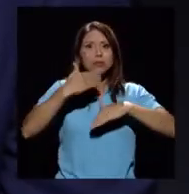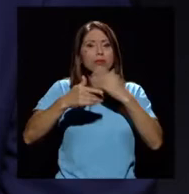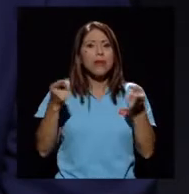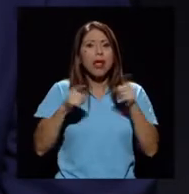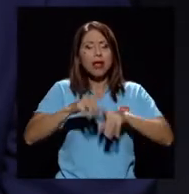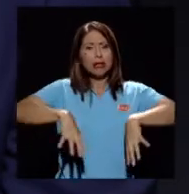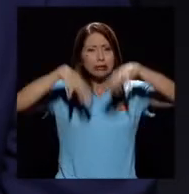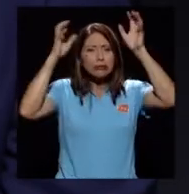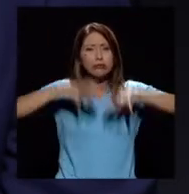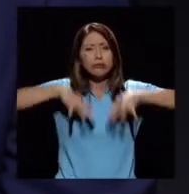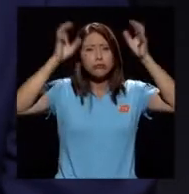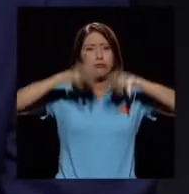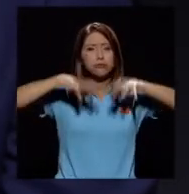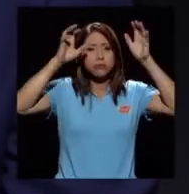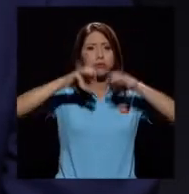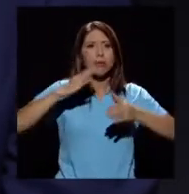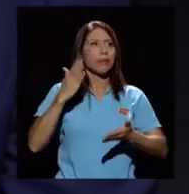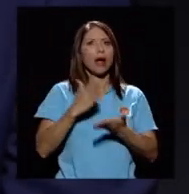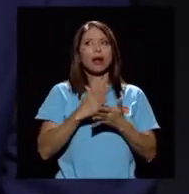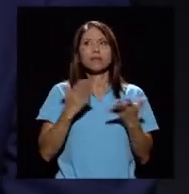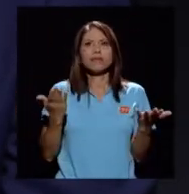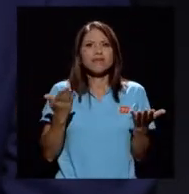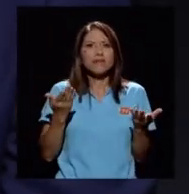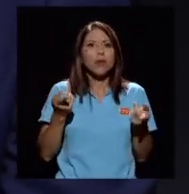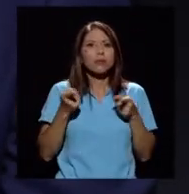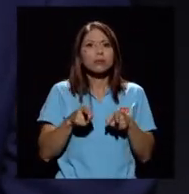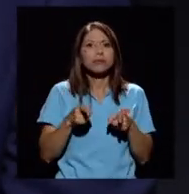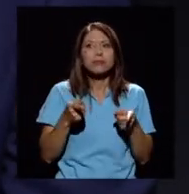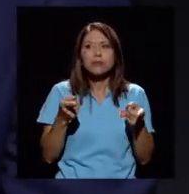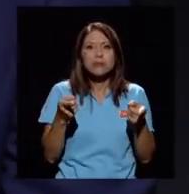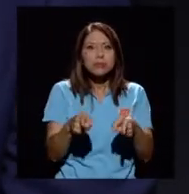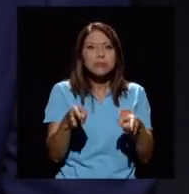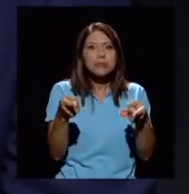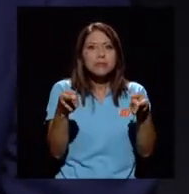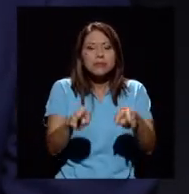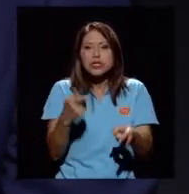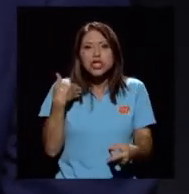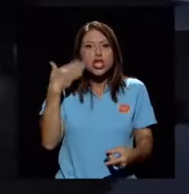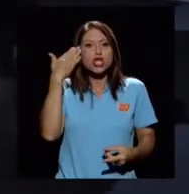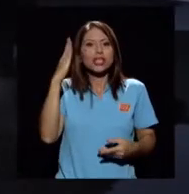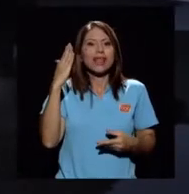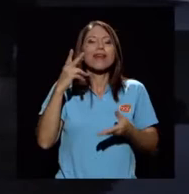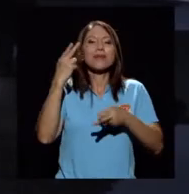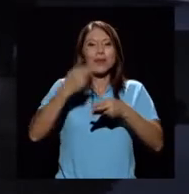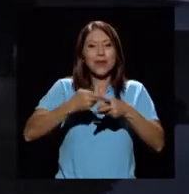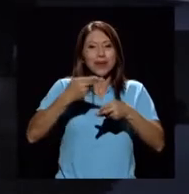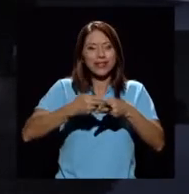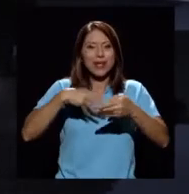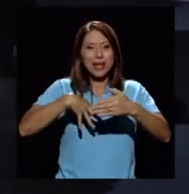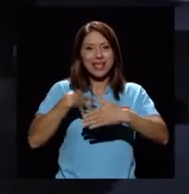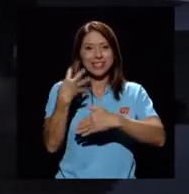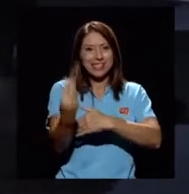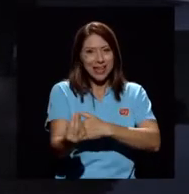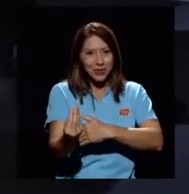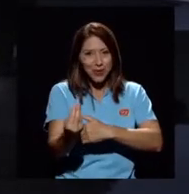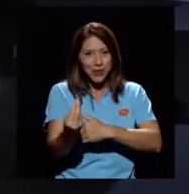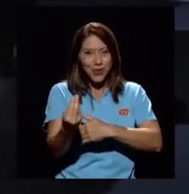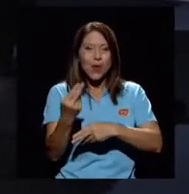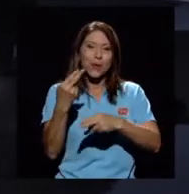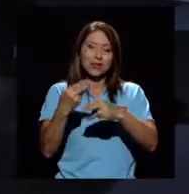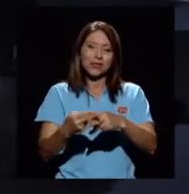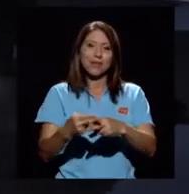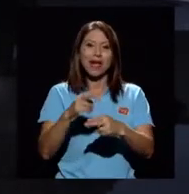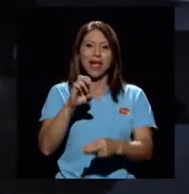y para cuando para, y qué tan fuerte va a ser no se sabe, entonces por eso es externo, no y de ahí viene el término